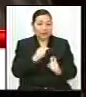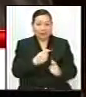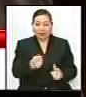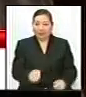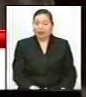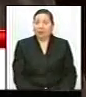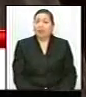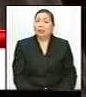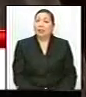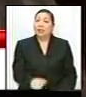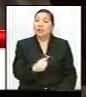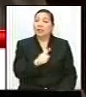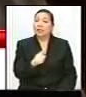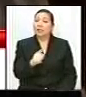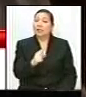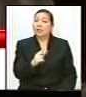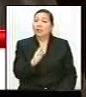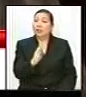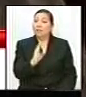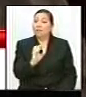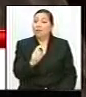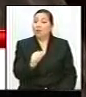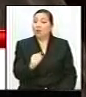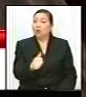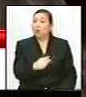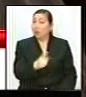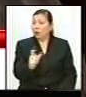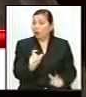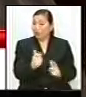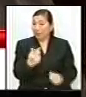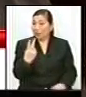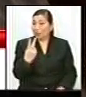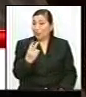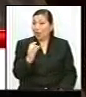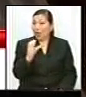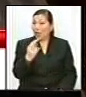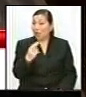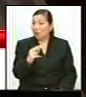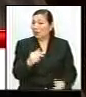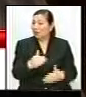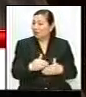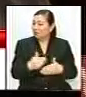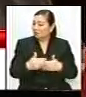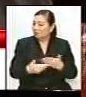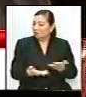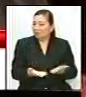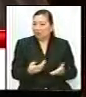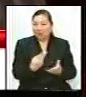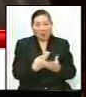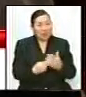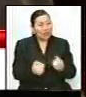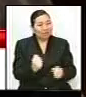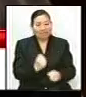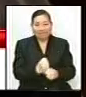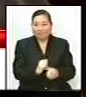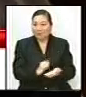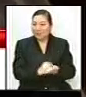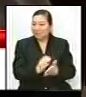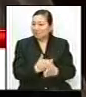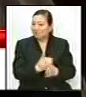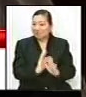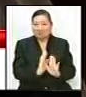Hernando Ceballos, al señor congresista Richard Acuña, queda en evidencia que hay una desconfianza, que yo la